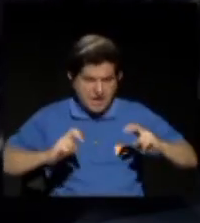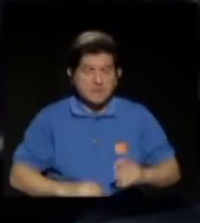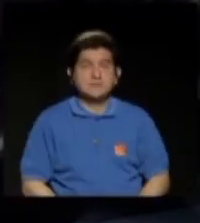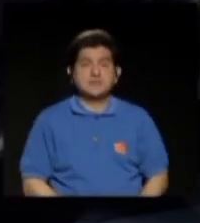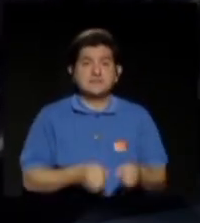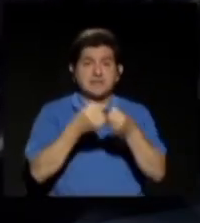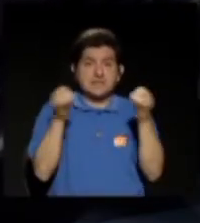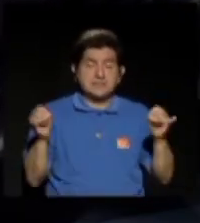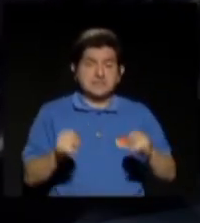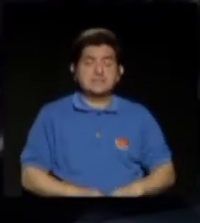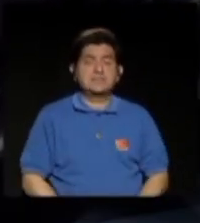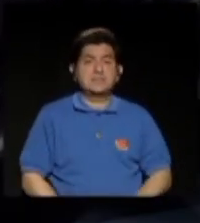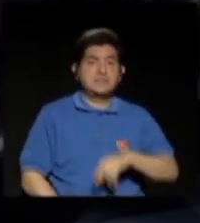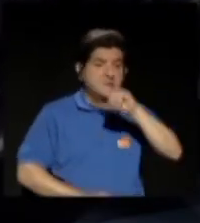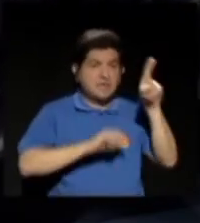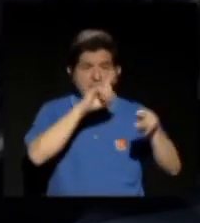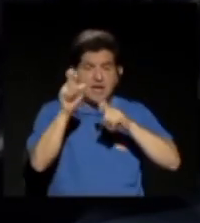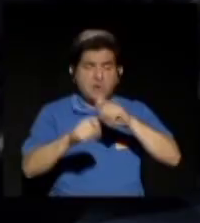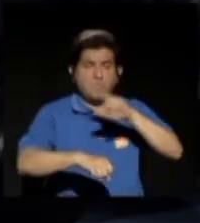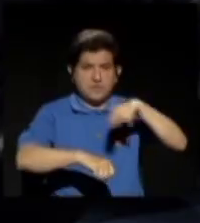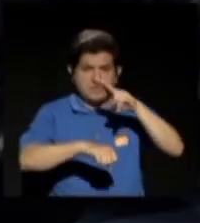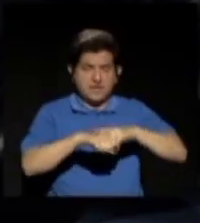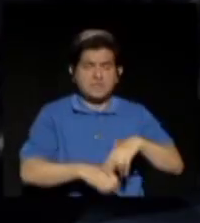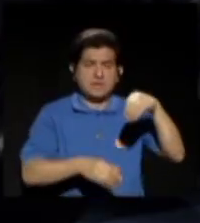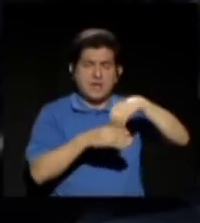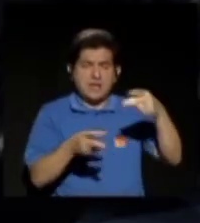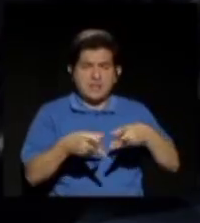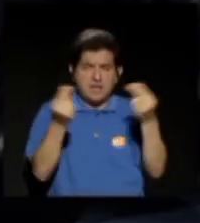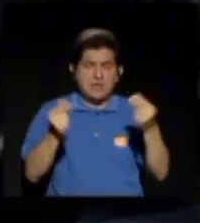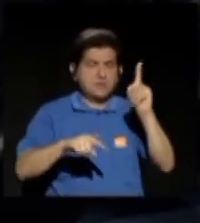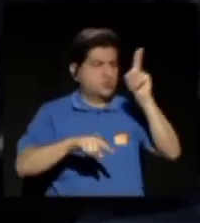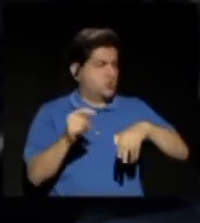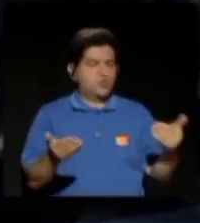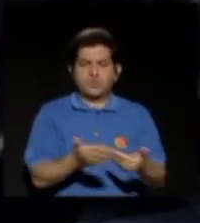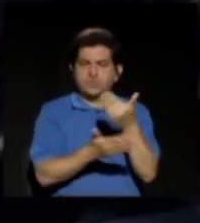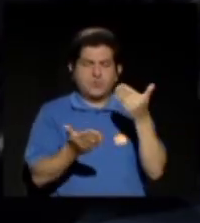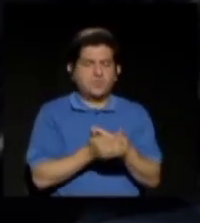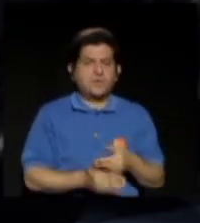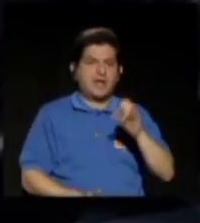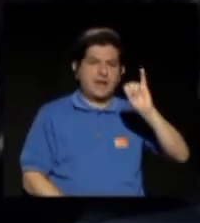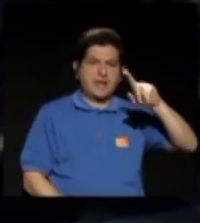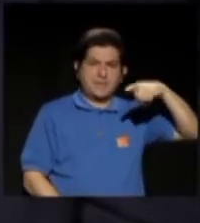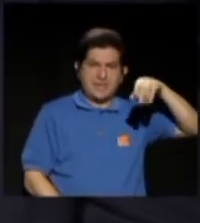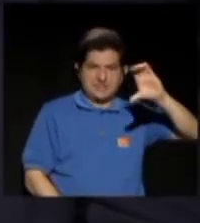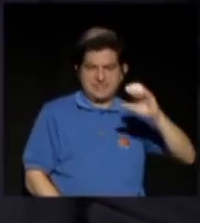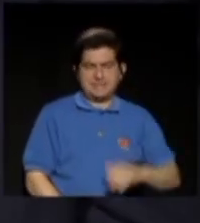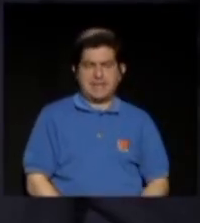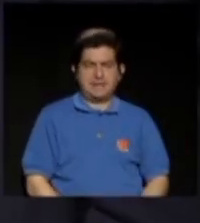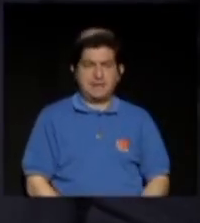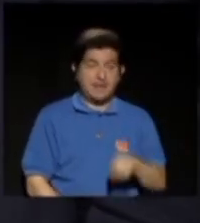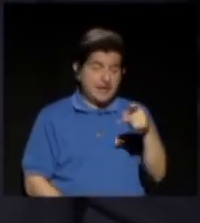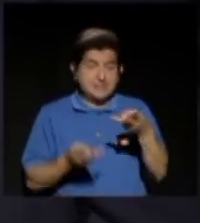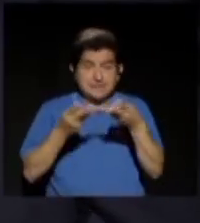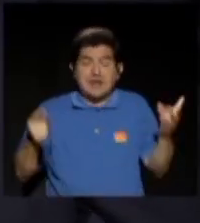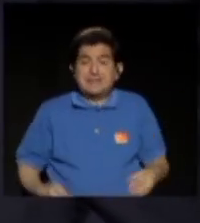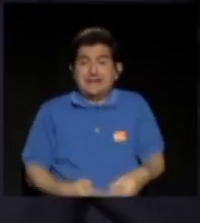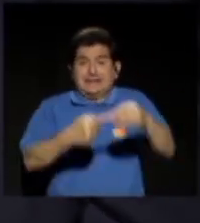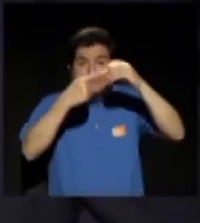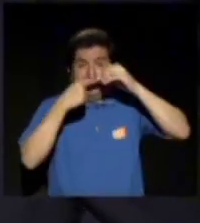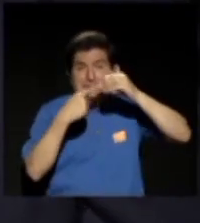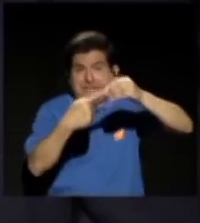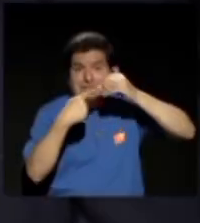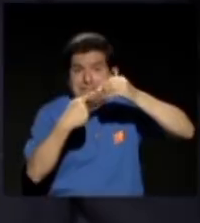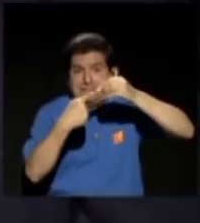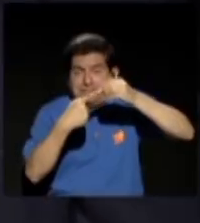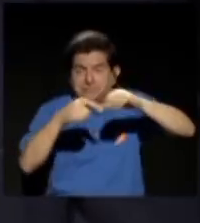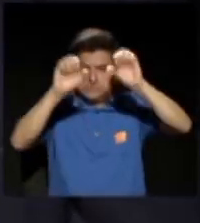de ingresos y gastos de los hogares, no es posible esta actualización de la base del índice de precios. Es el insumo principal